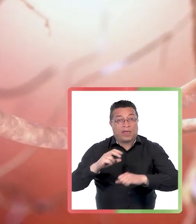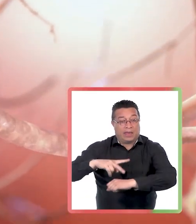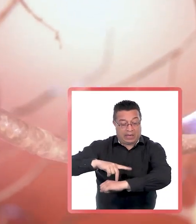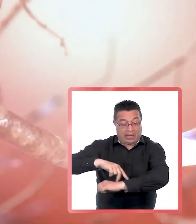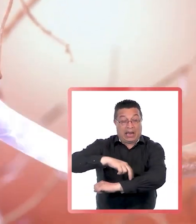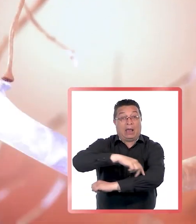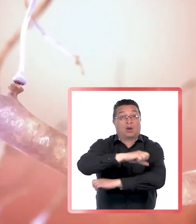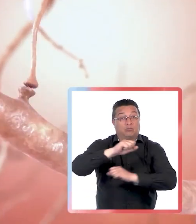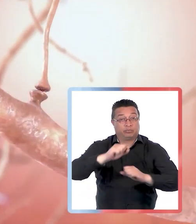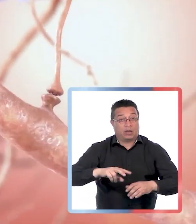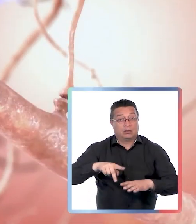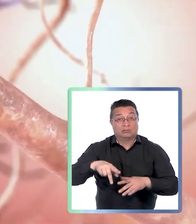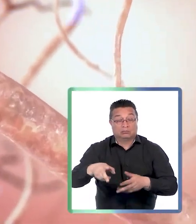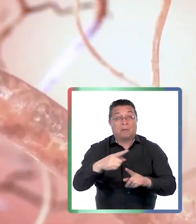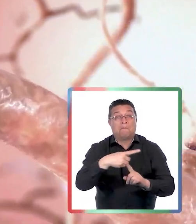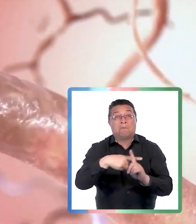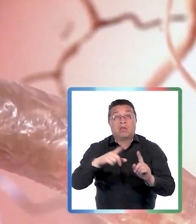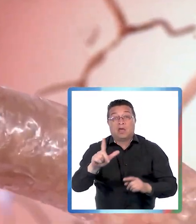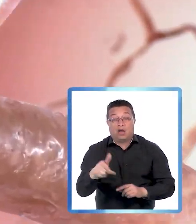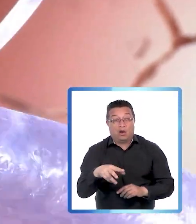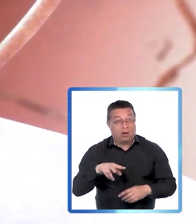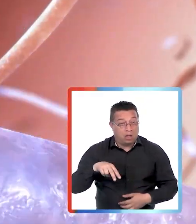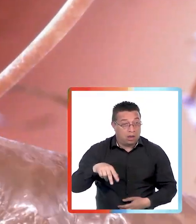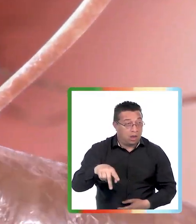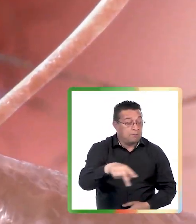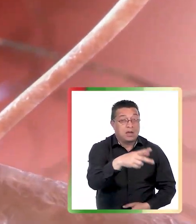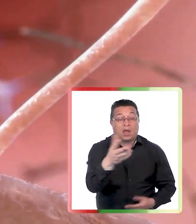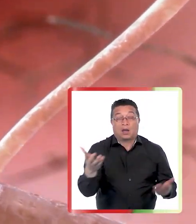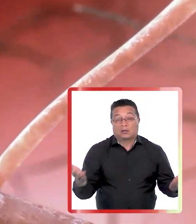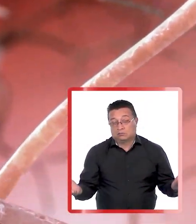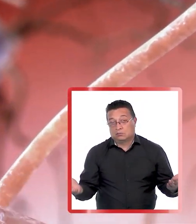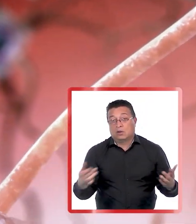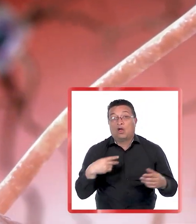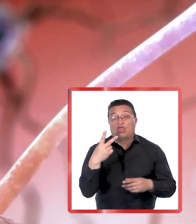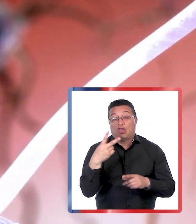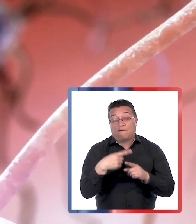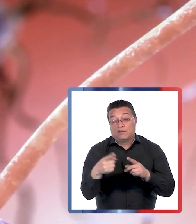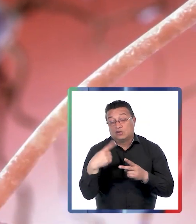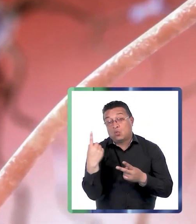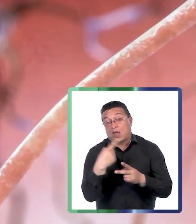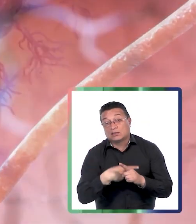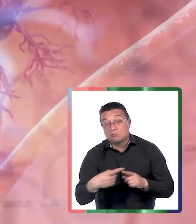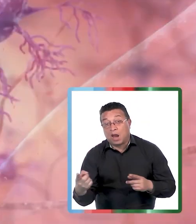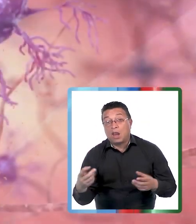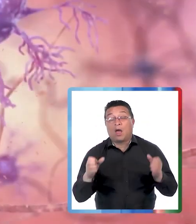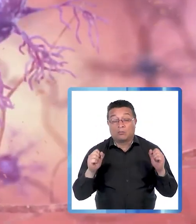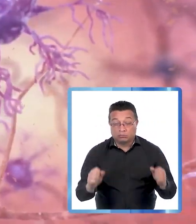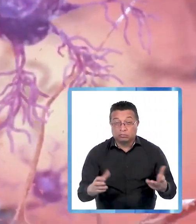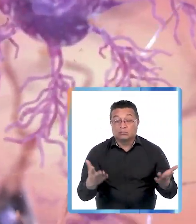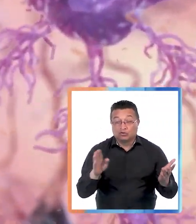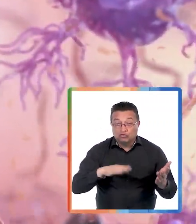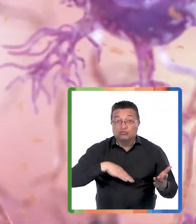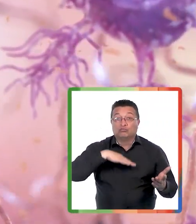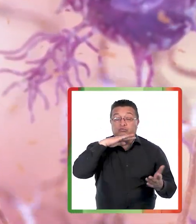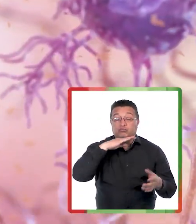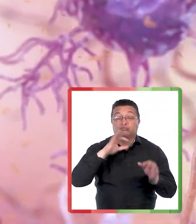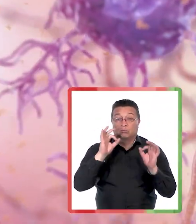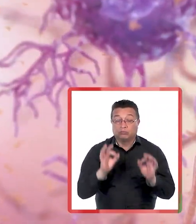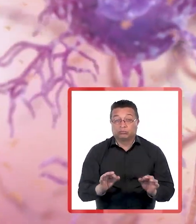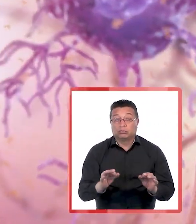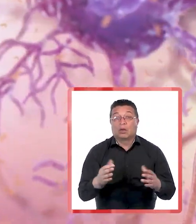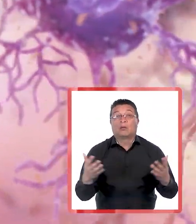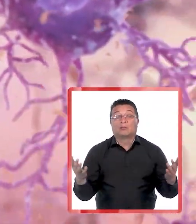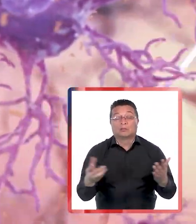se puede caminar, ¿no? Y caminar media hora, 3 o 4 veces a la semana, debería ser